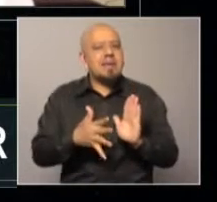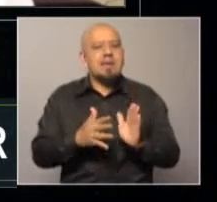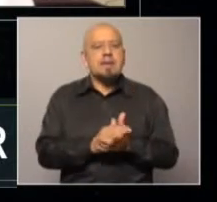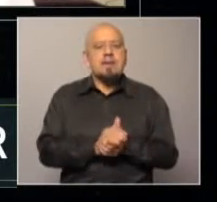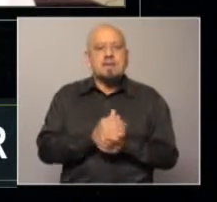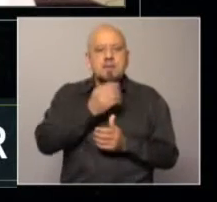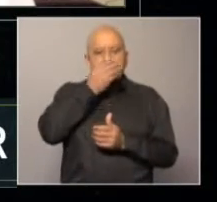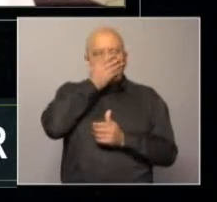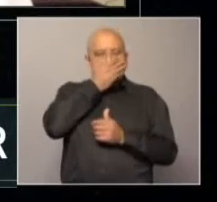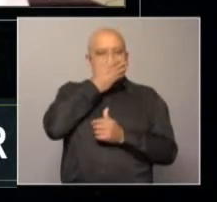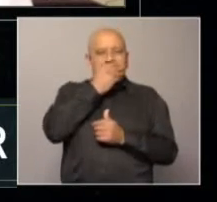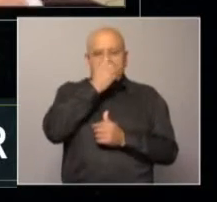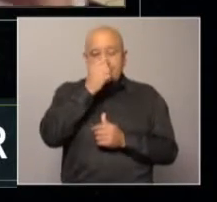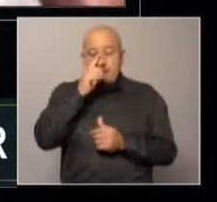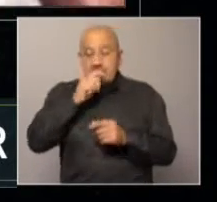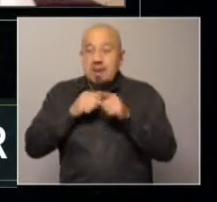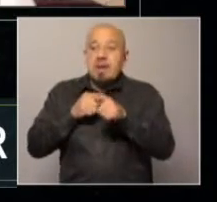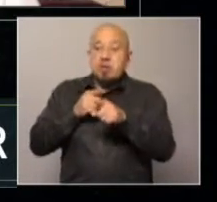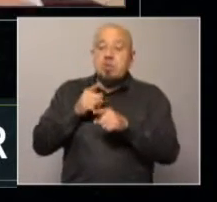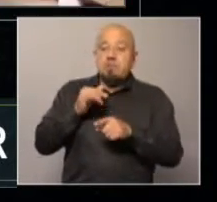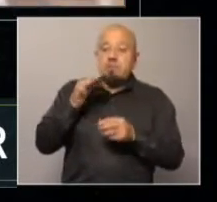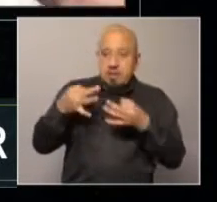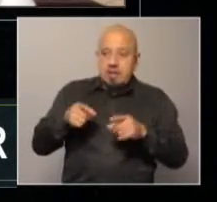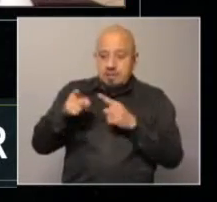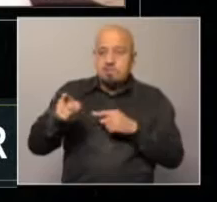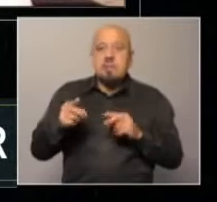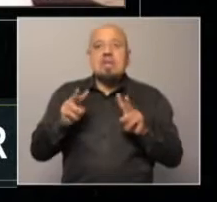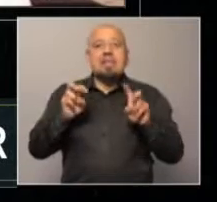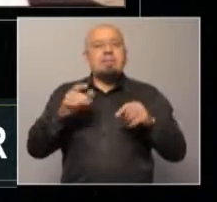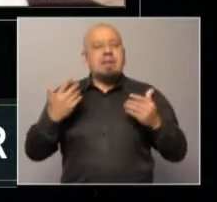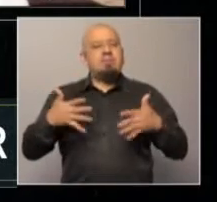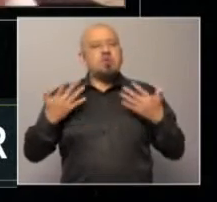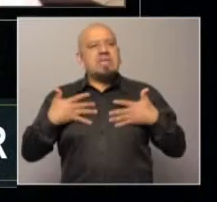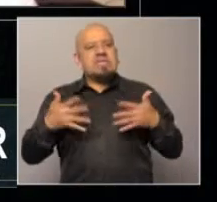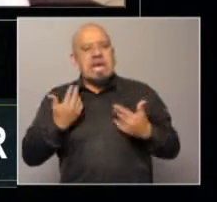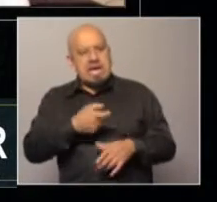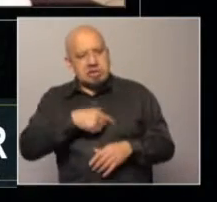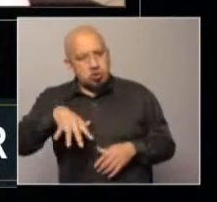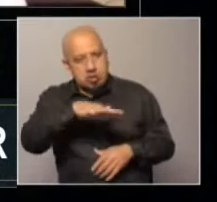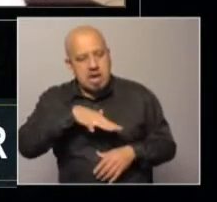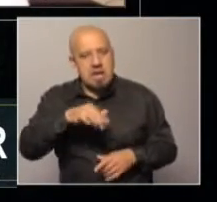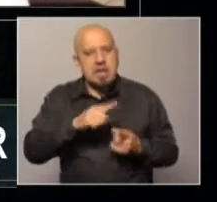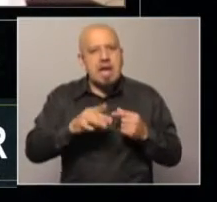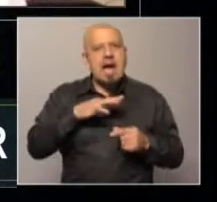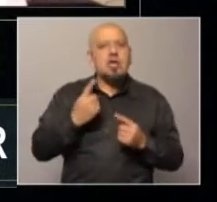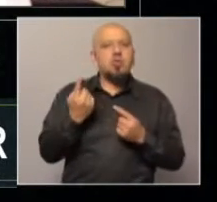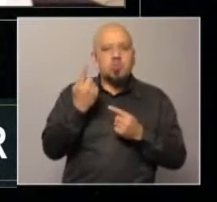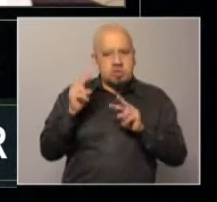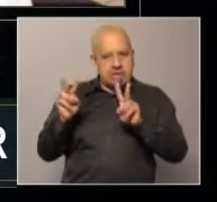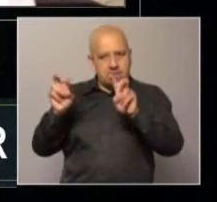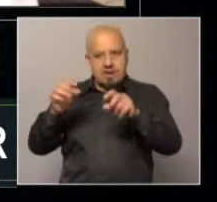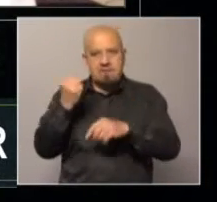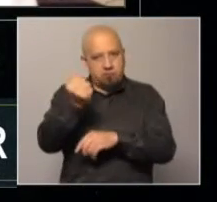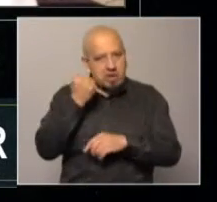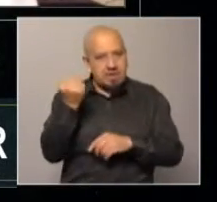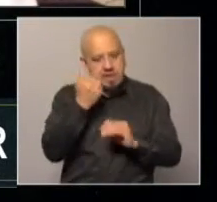tema central. En el movimiento social, en la protesta social, un tema clave es